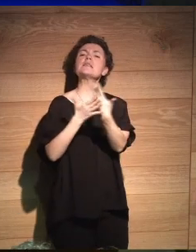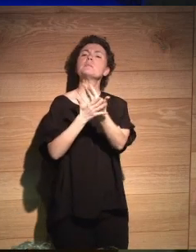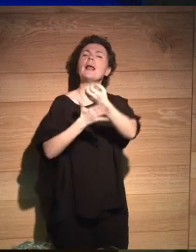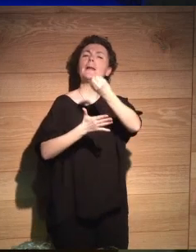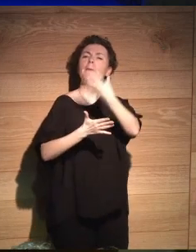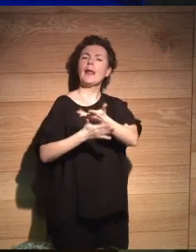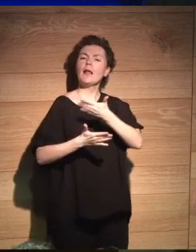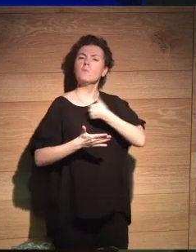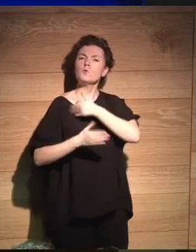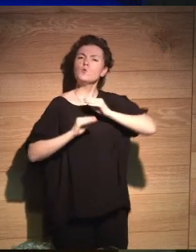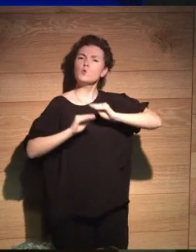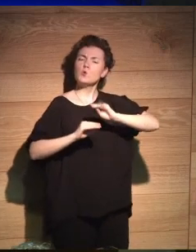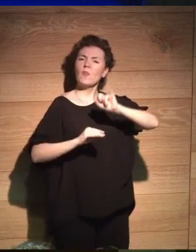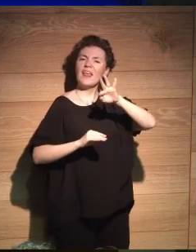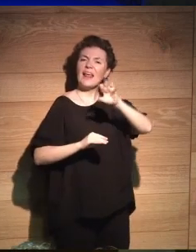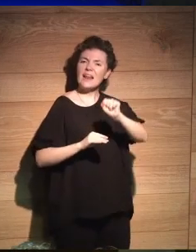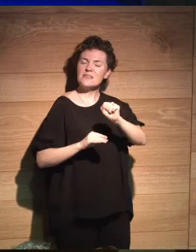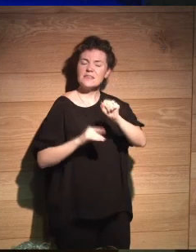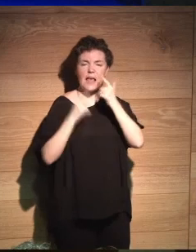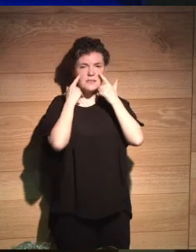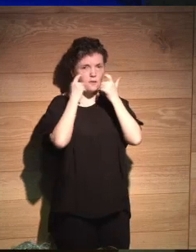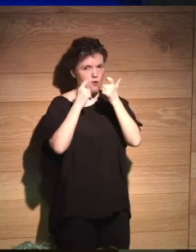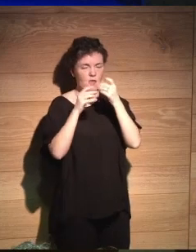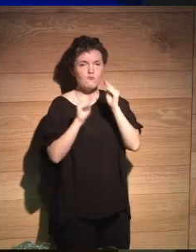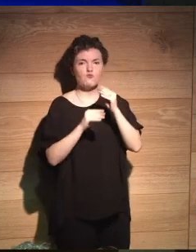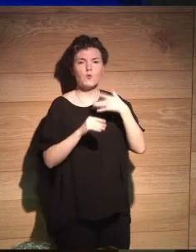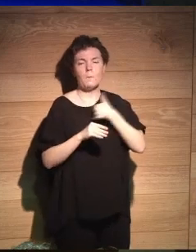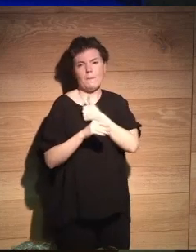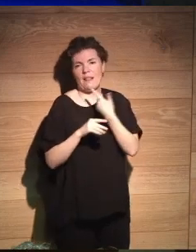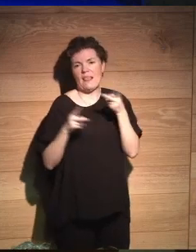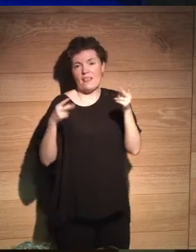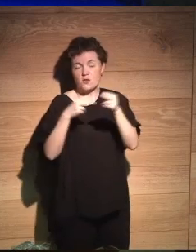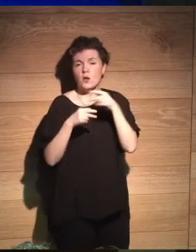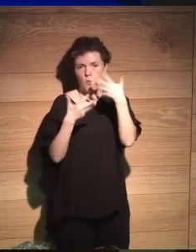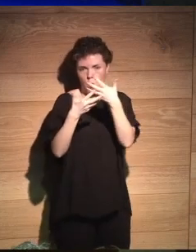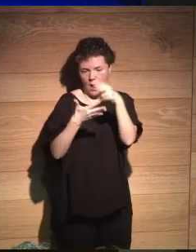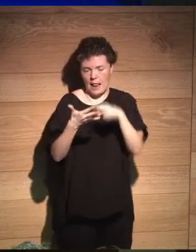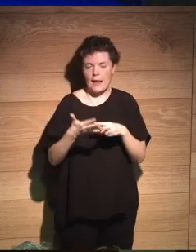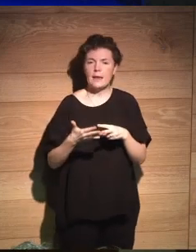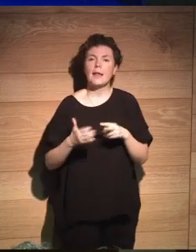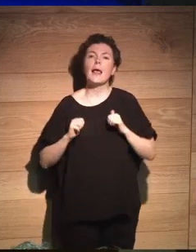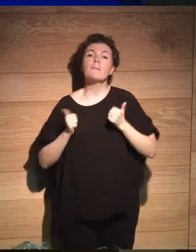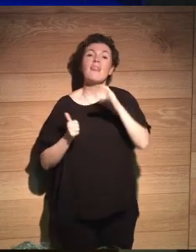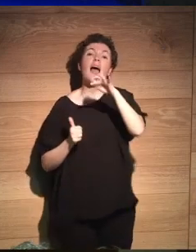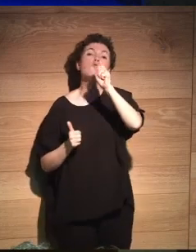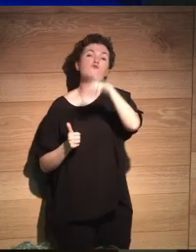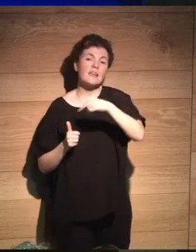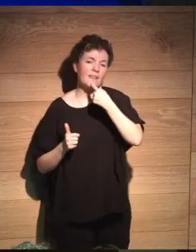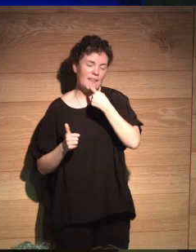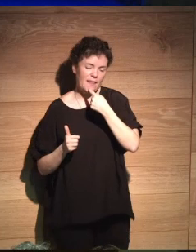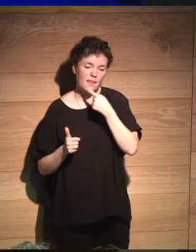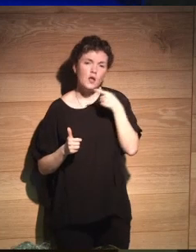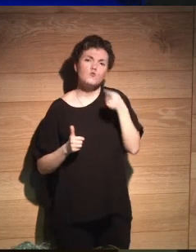la postura de Ilse sobre la censura. Y le voy a leerlo. Empieza Agustín.